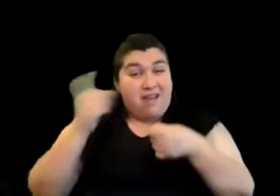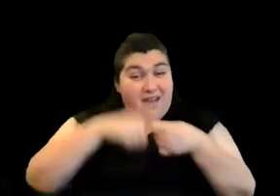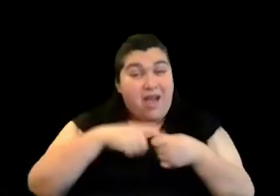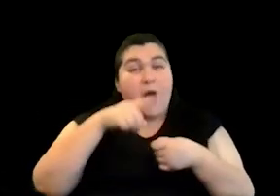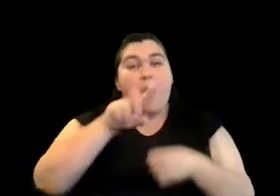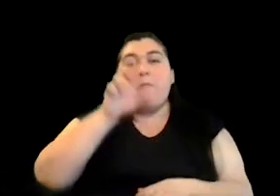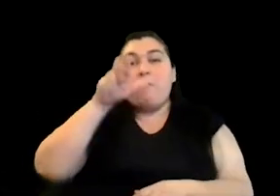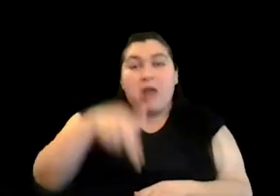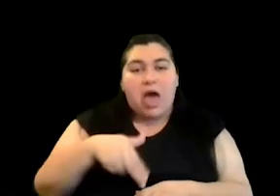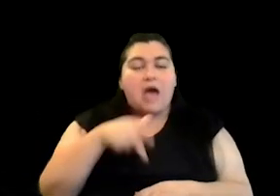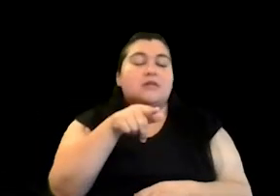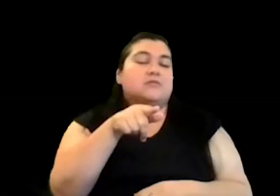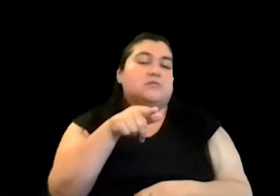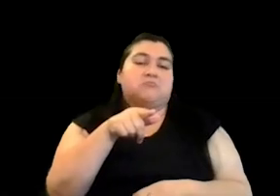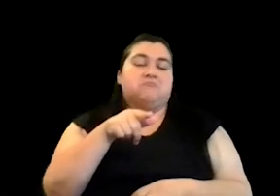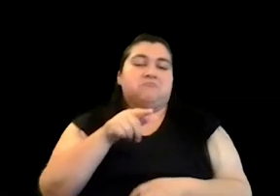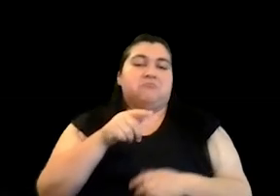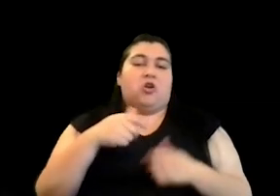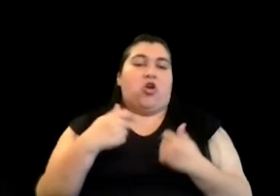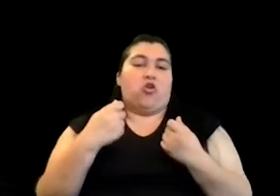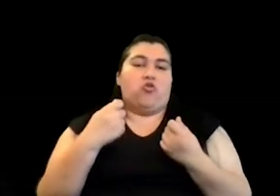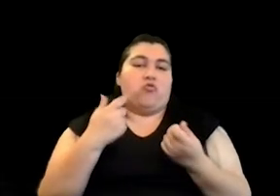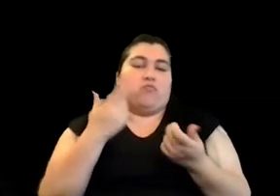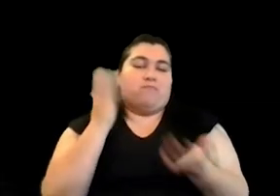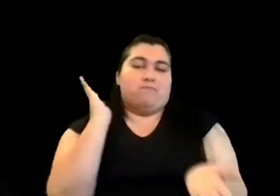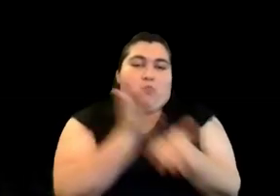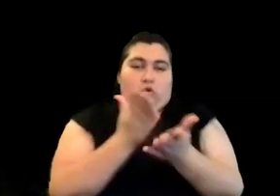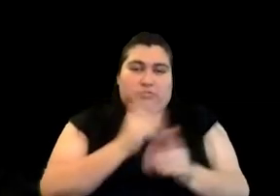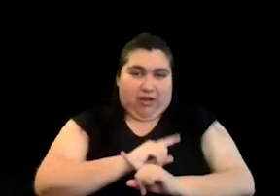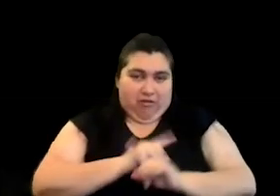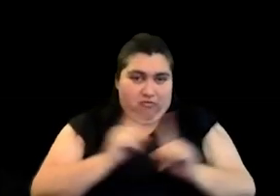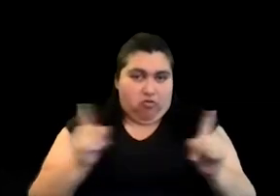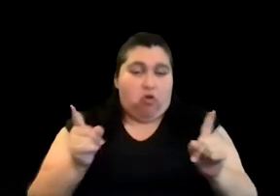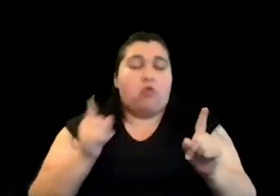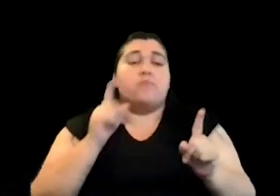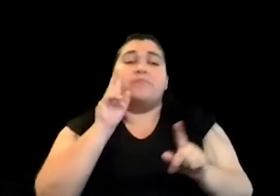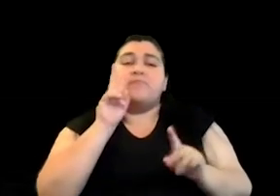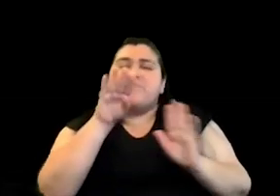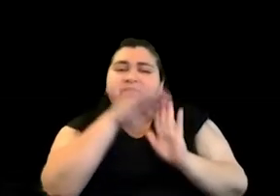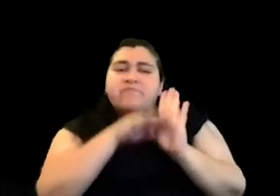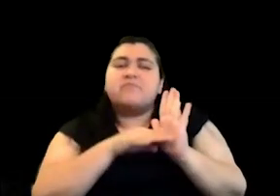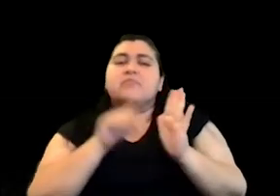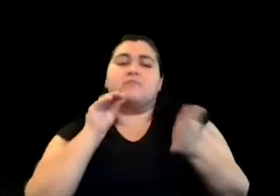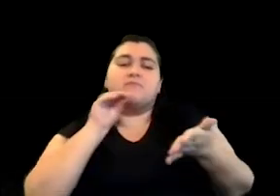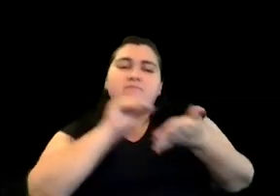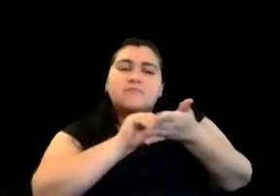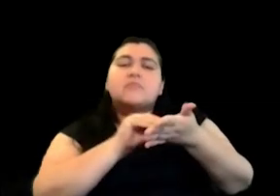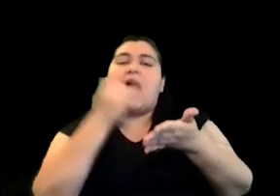no tendrán la aplicación de multas porque se los va a calificar como un error excusable.